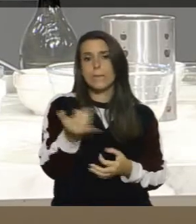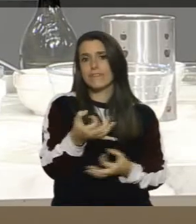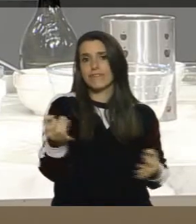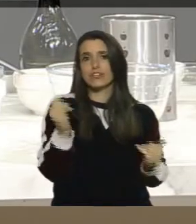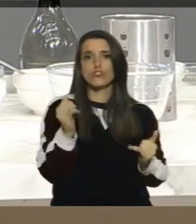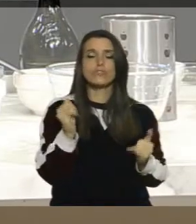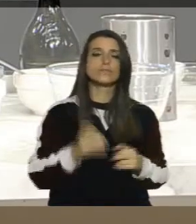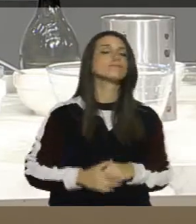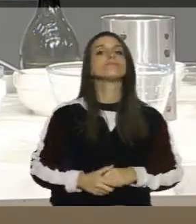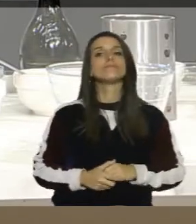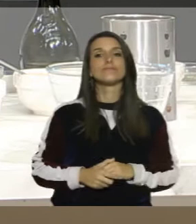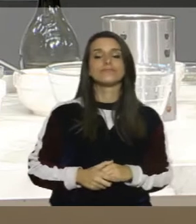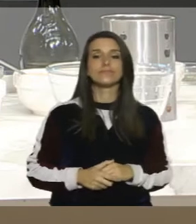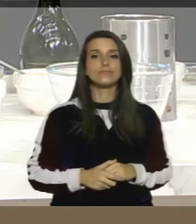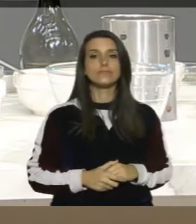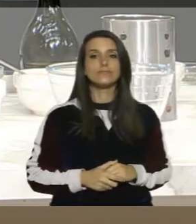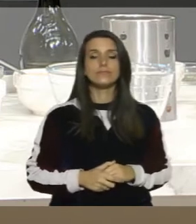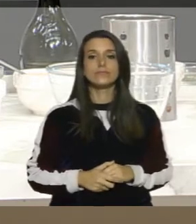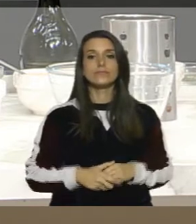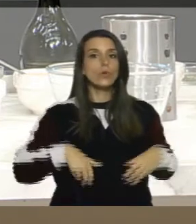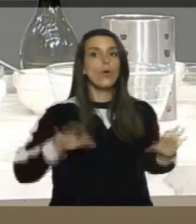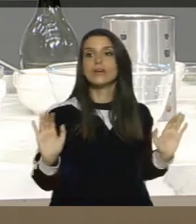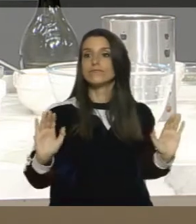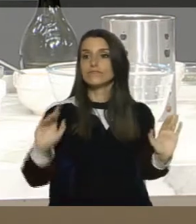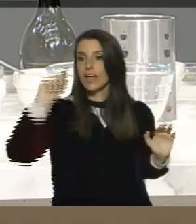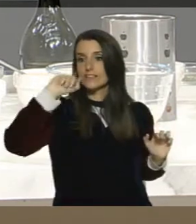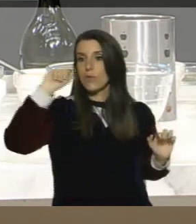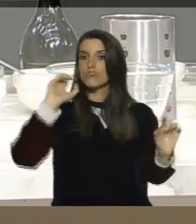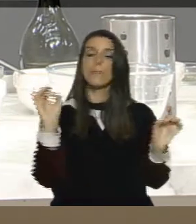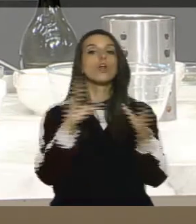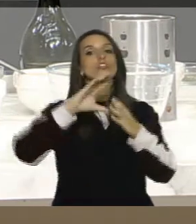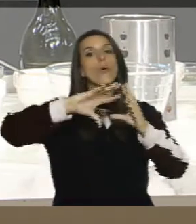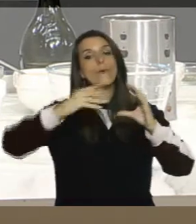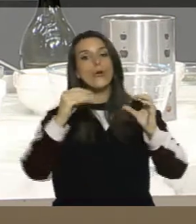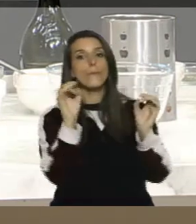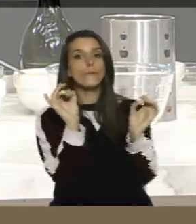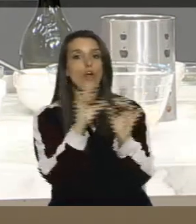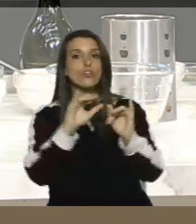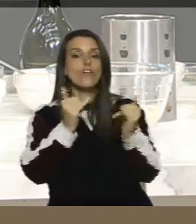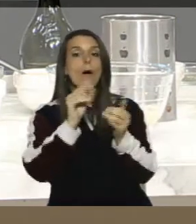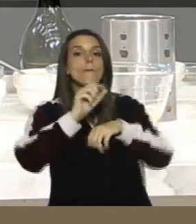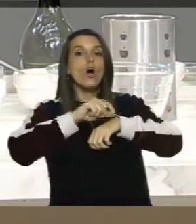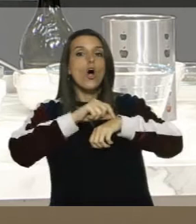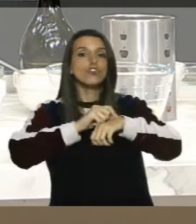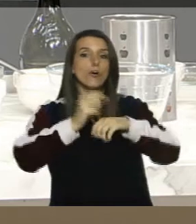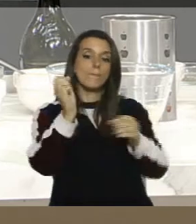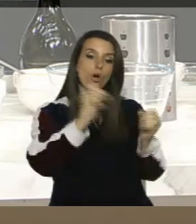te puede faltar. ¿Ah? Bueno, ahí ya tenemos la cebollita, el morrón. Esta va más rápido, así que acá me voy con el pollo.